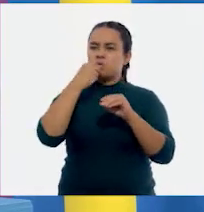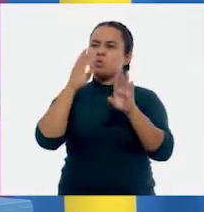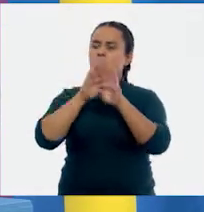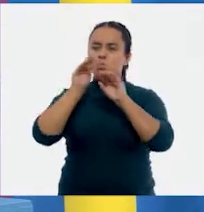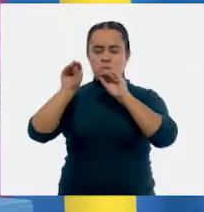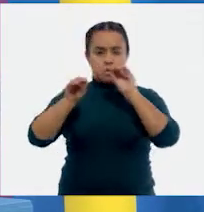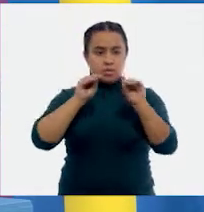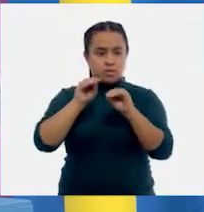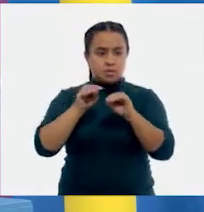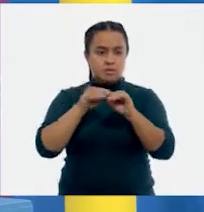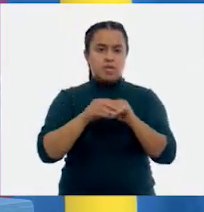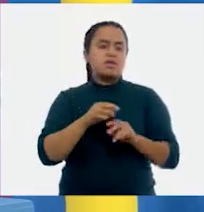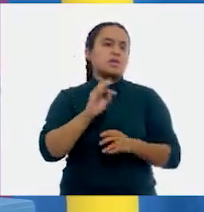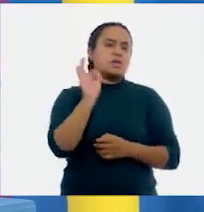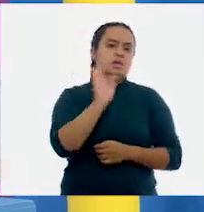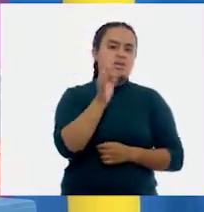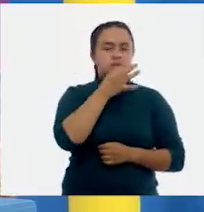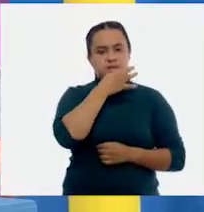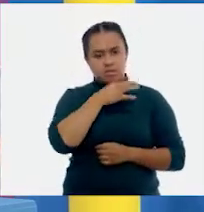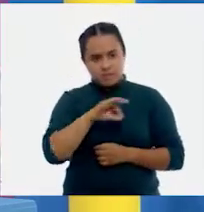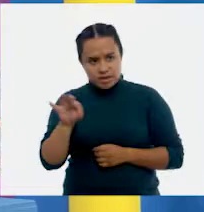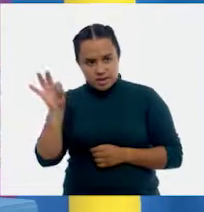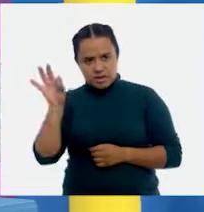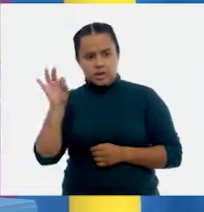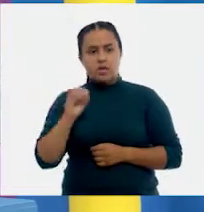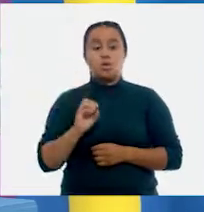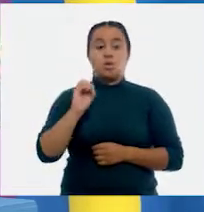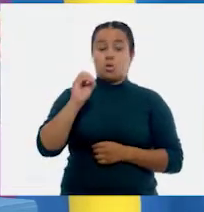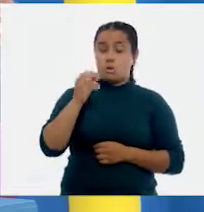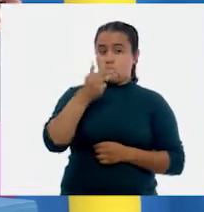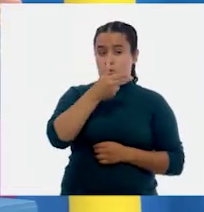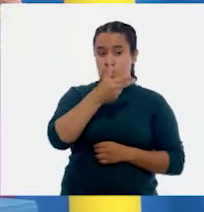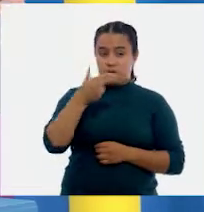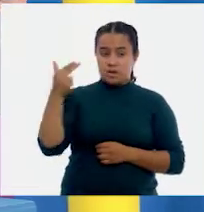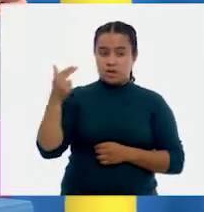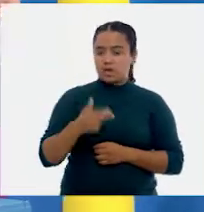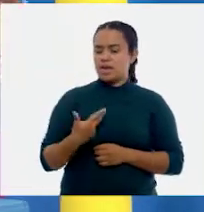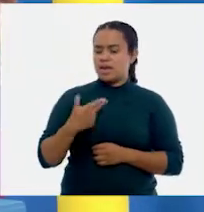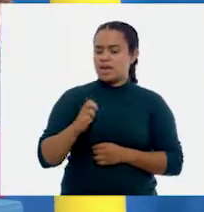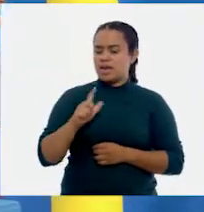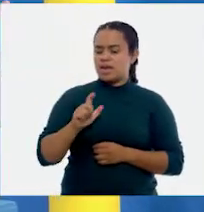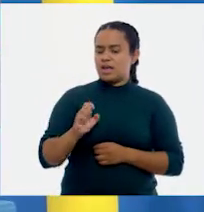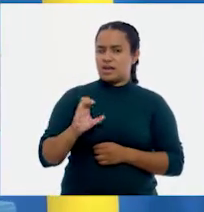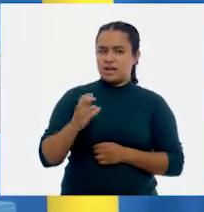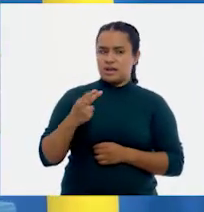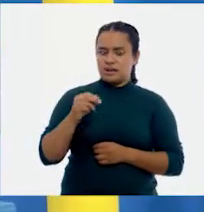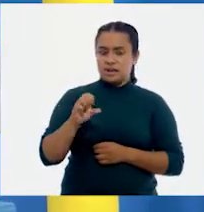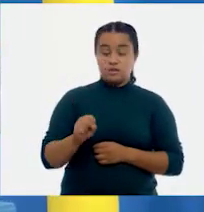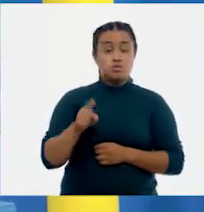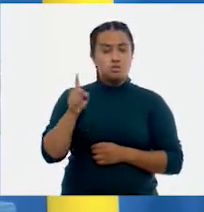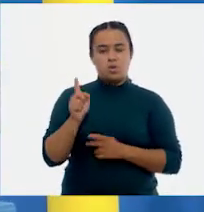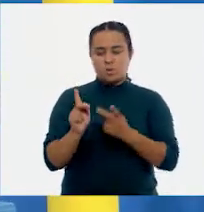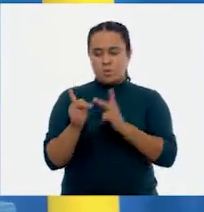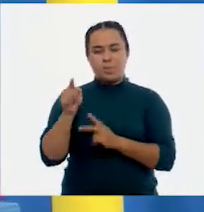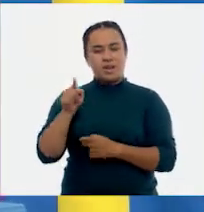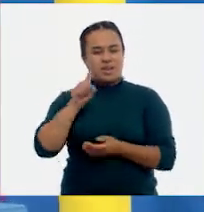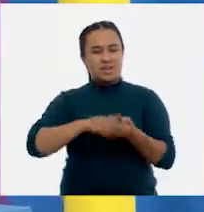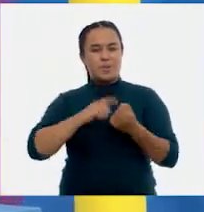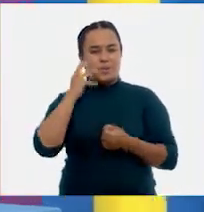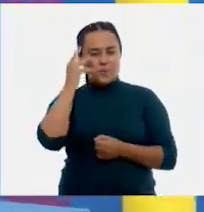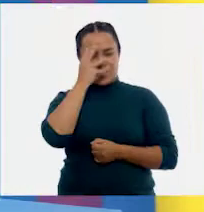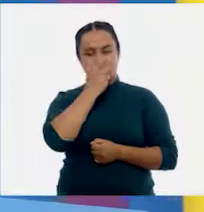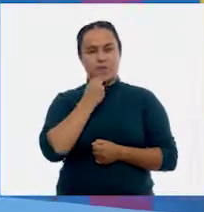espacios, ya sea en fiestas, en hoteles, los helechos. Esta es una planta muy bonita.